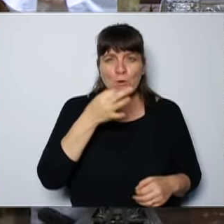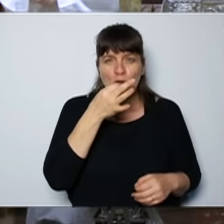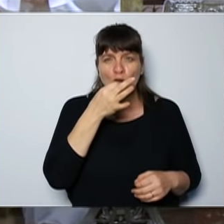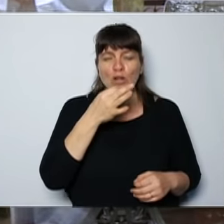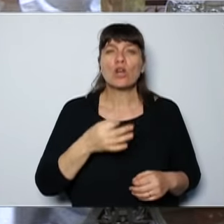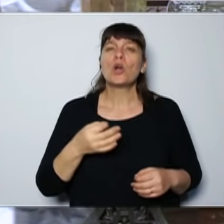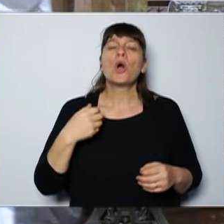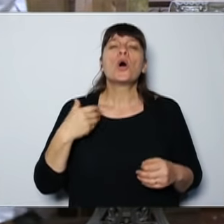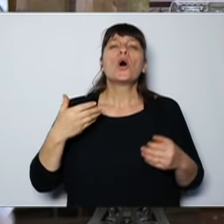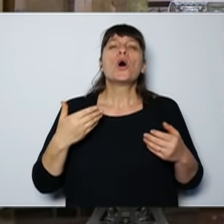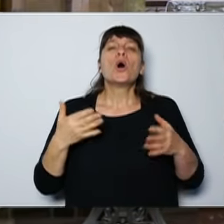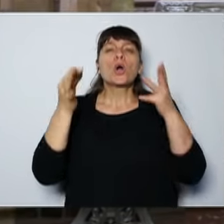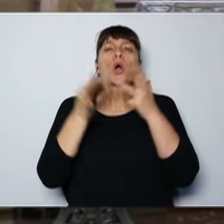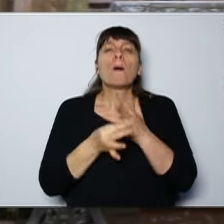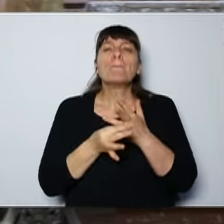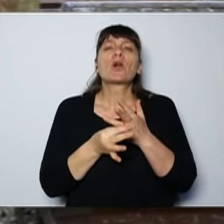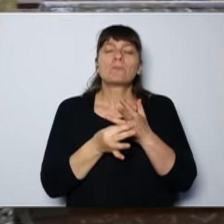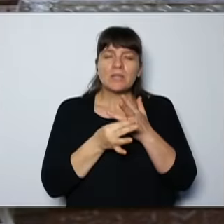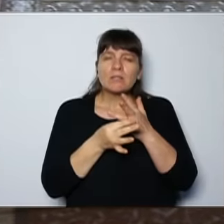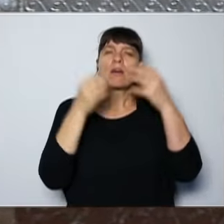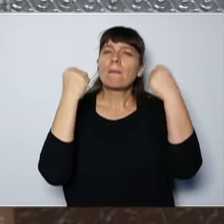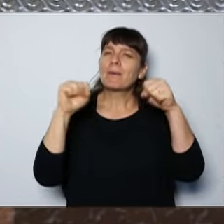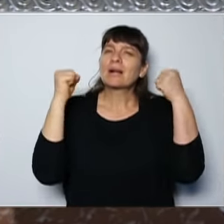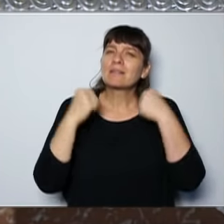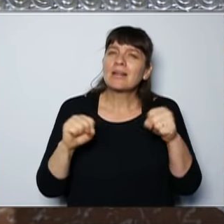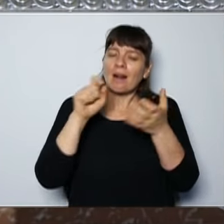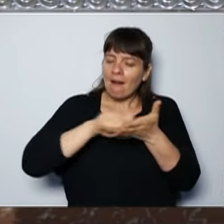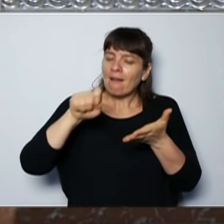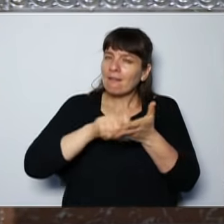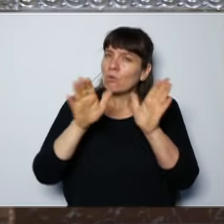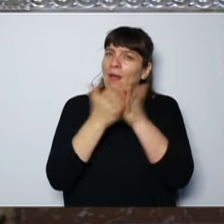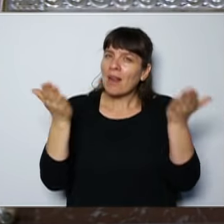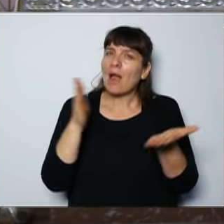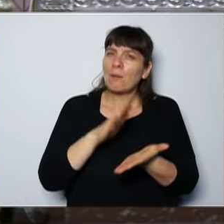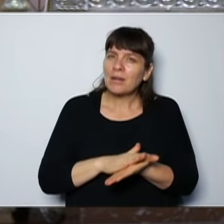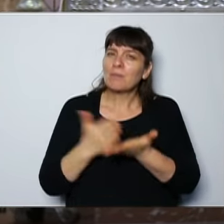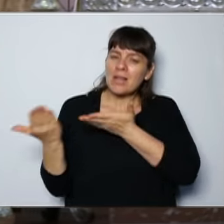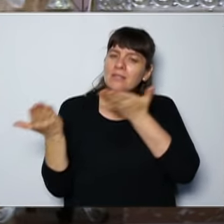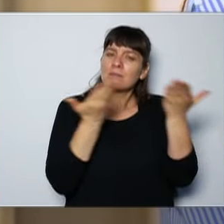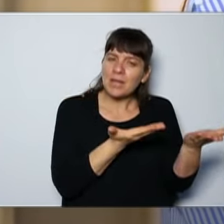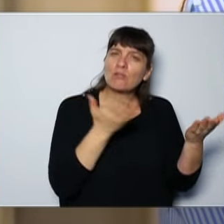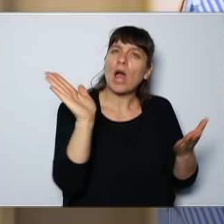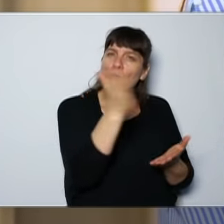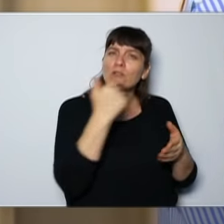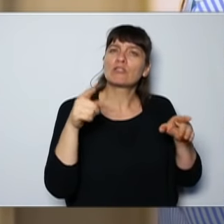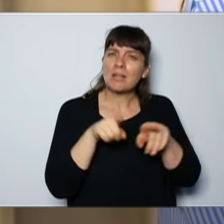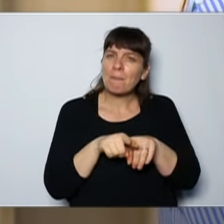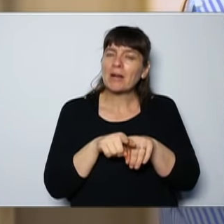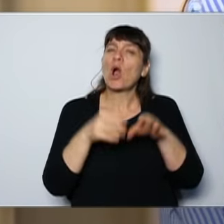eucarístico, nos vamos con el compromiso de poner en práctica la Escritura, sirviendo a nuestros